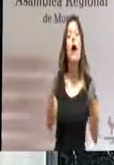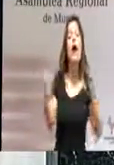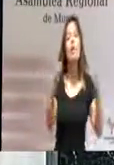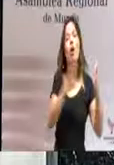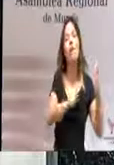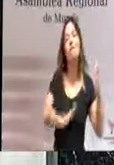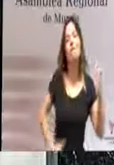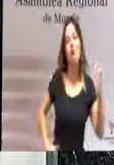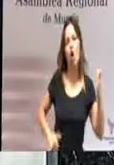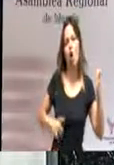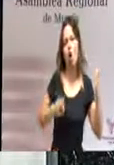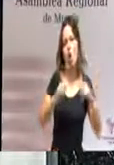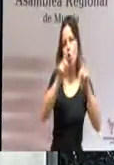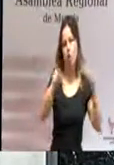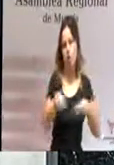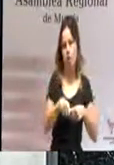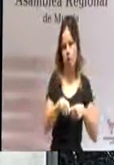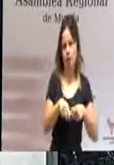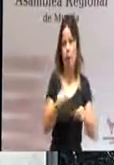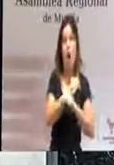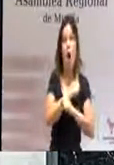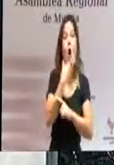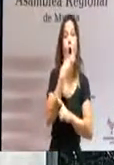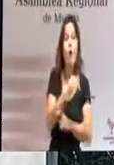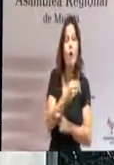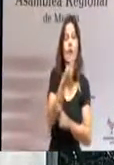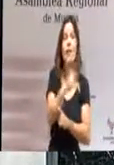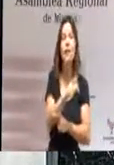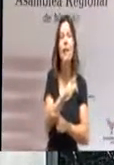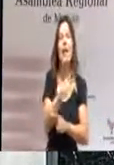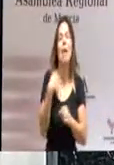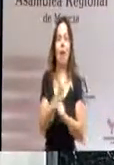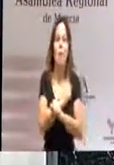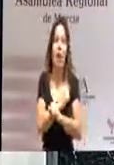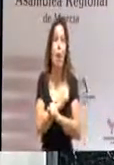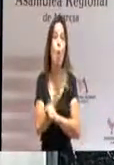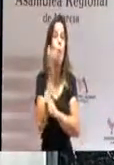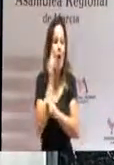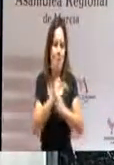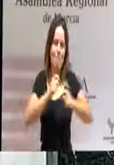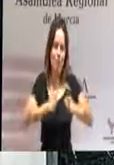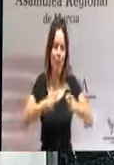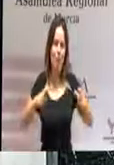los contratos, en paro juvenil y en la feminización del desempleo, lo que demuestra